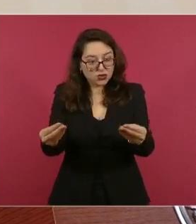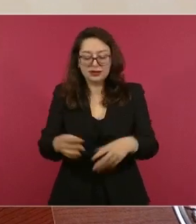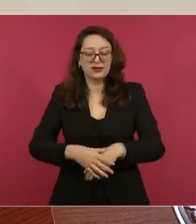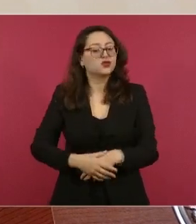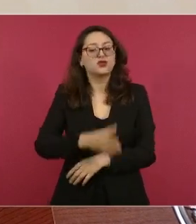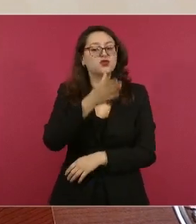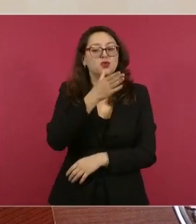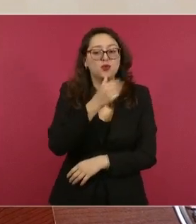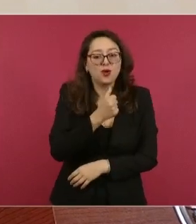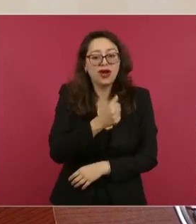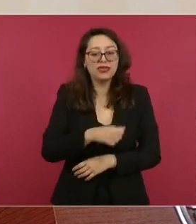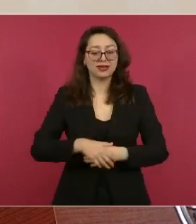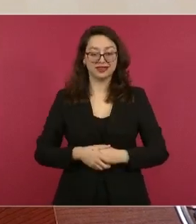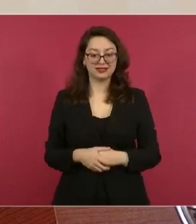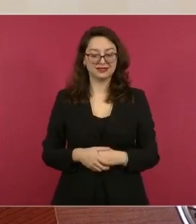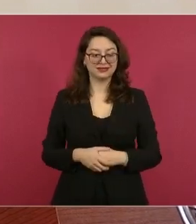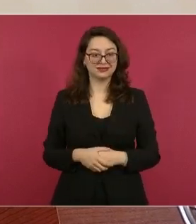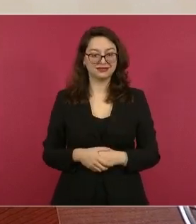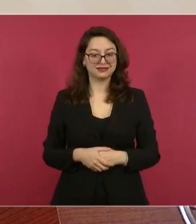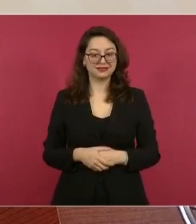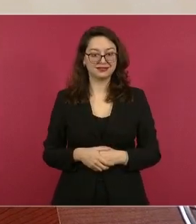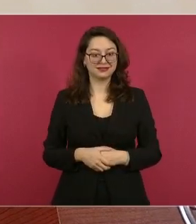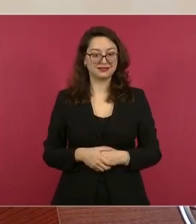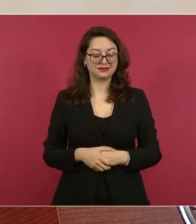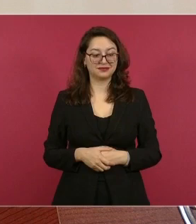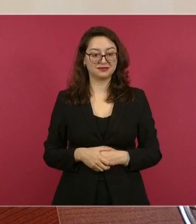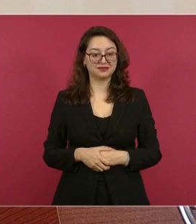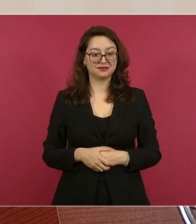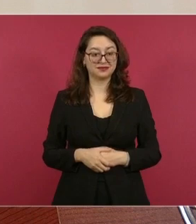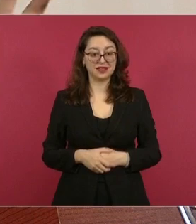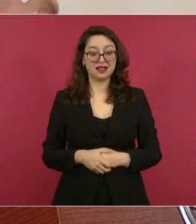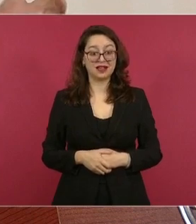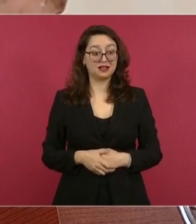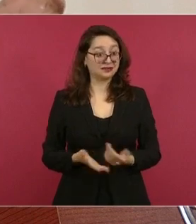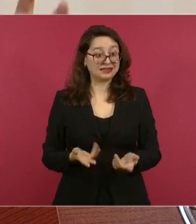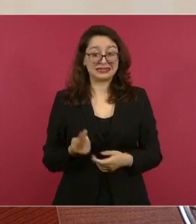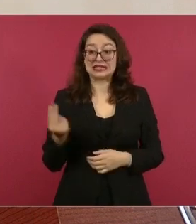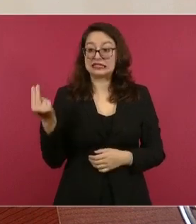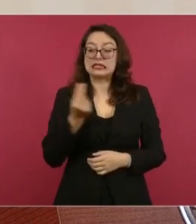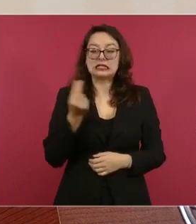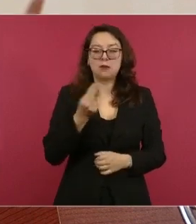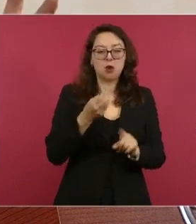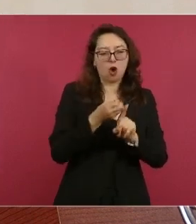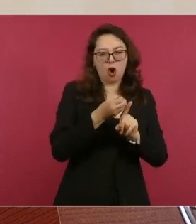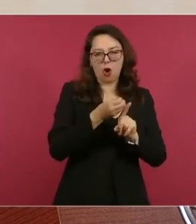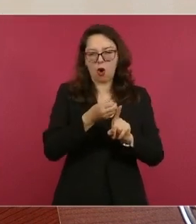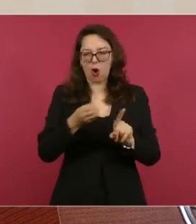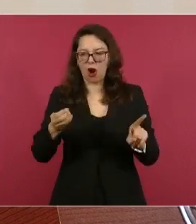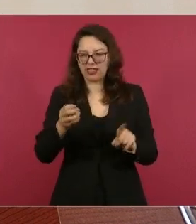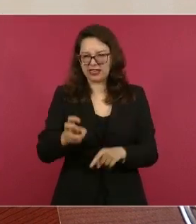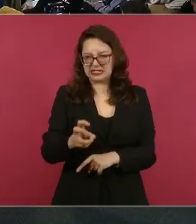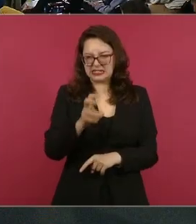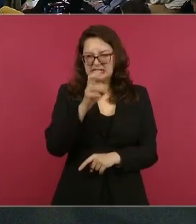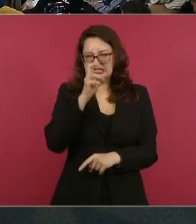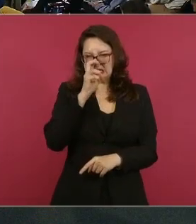una emergencia de estas dimensiones. La mayor organización